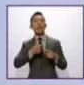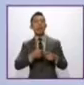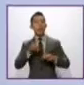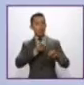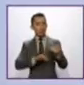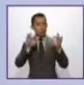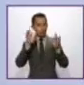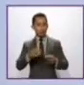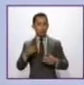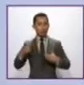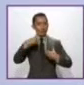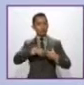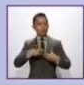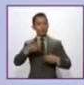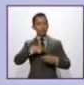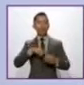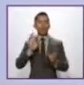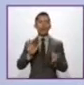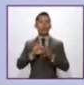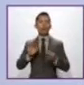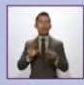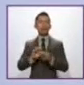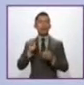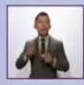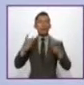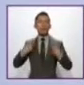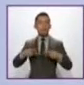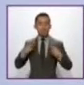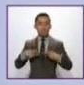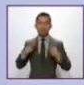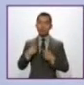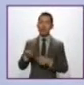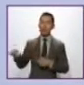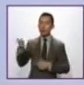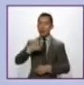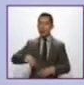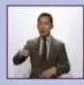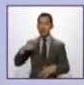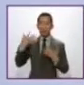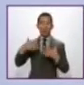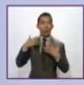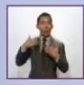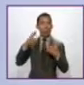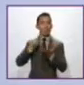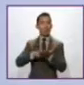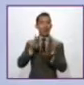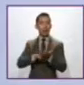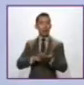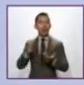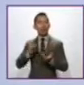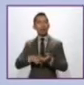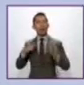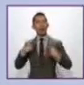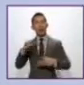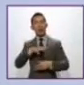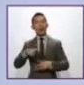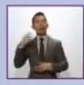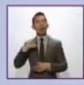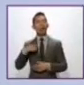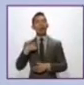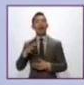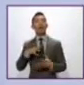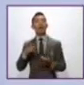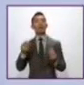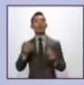a buscar, como lo he venido diciendo, personas que sean honorables dentro de nuestra sociedad en Querétaro, que hay muchas.